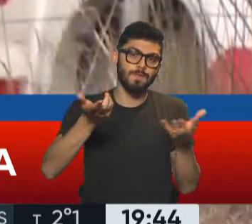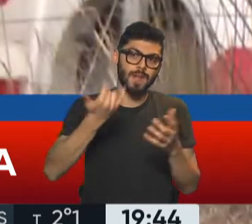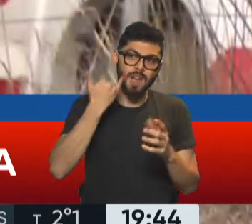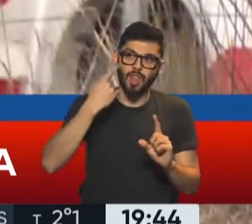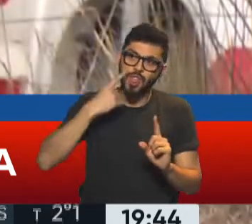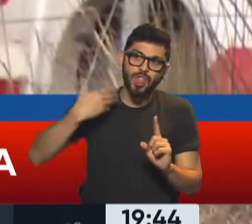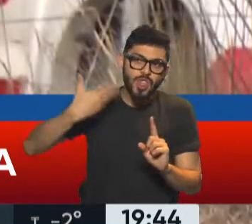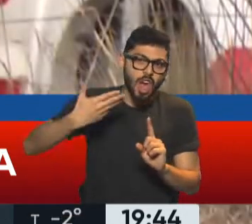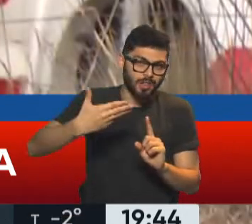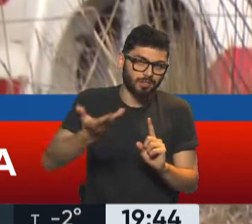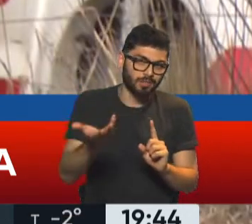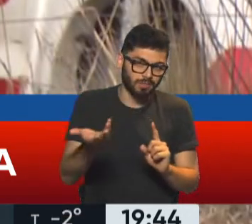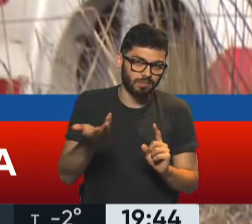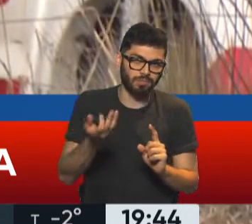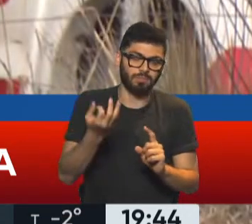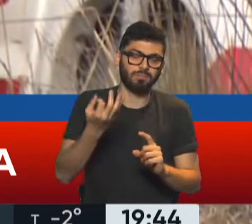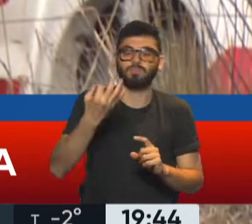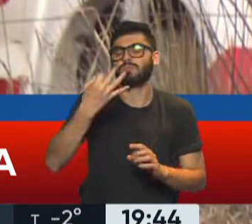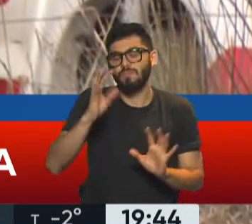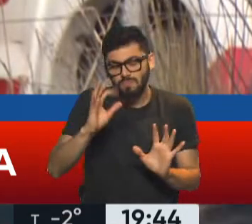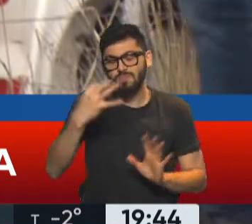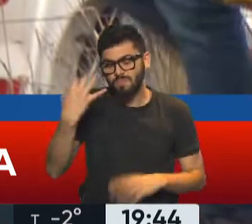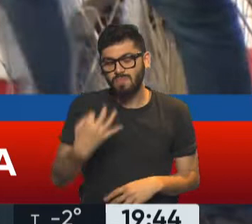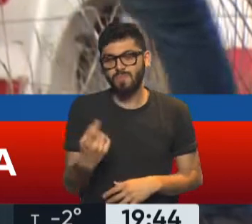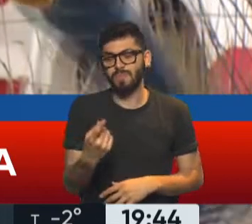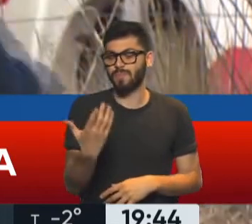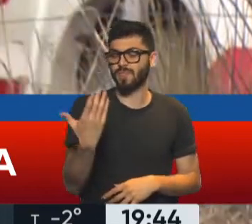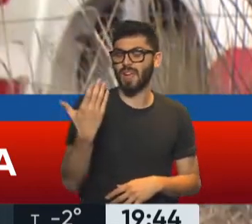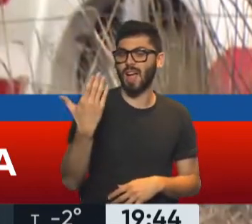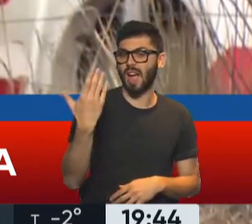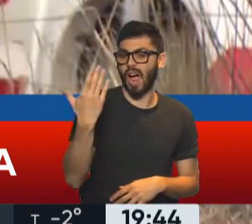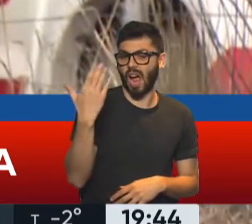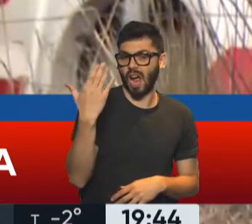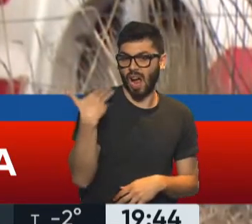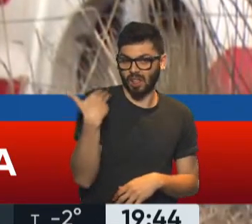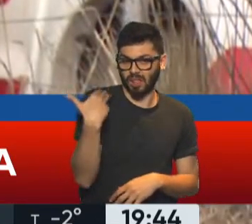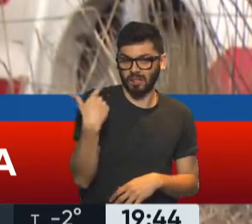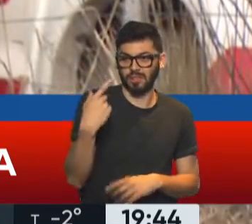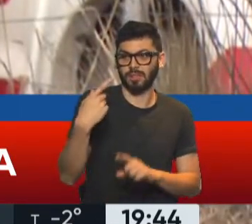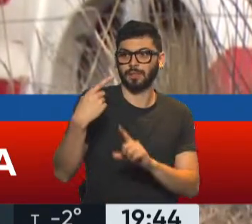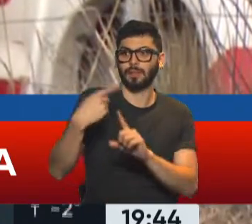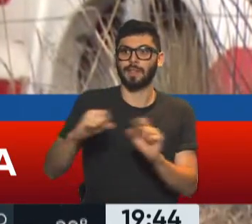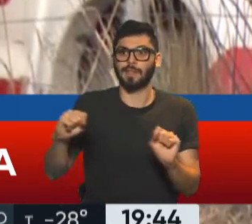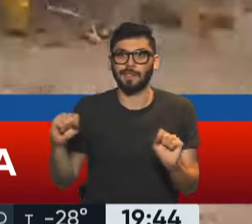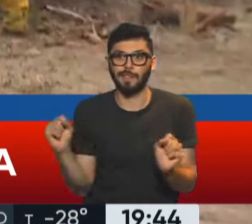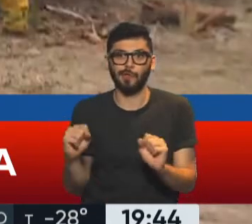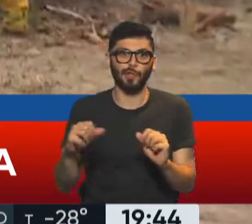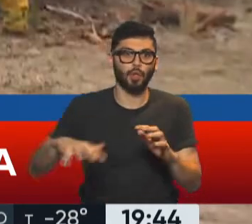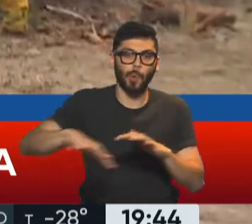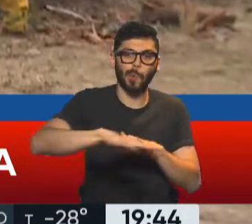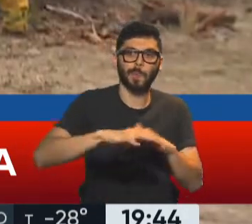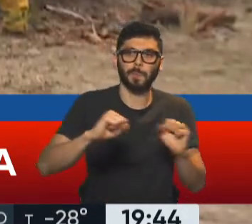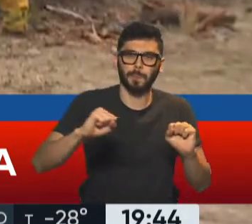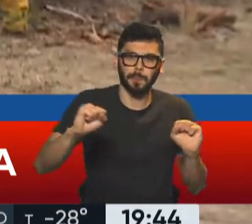varios días, digamos, más allá que las condiciones anteriores de bajas temperaturas, heladas y